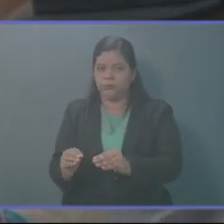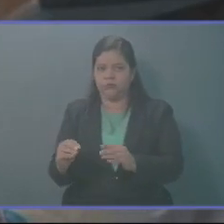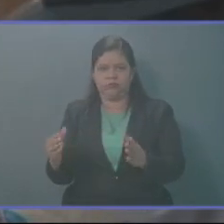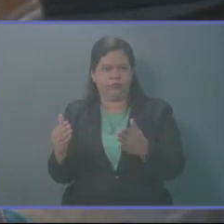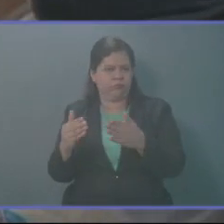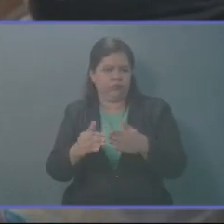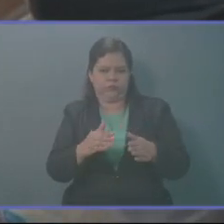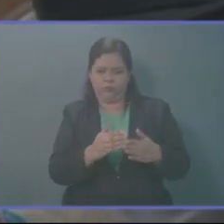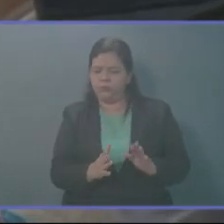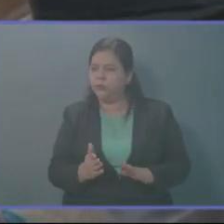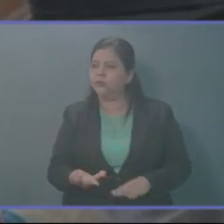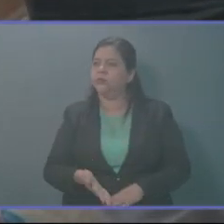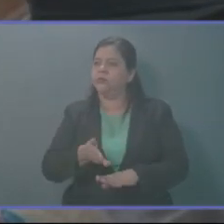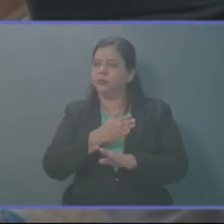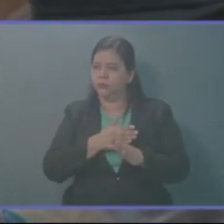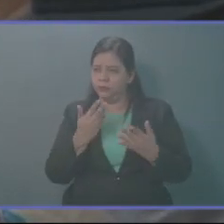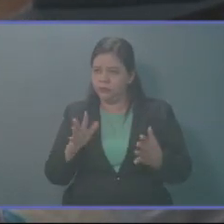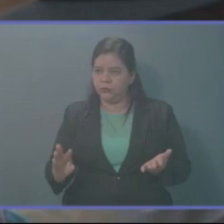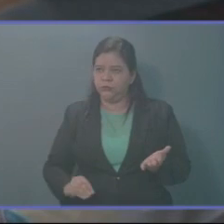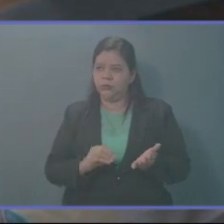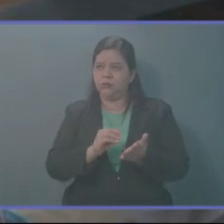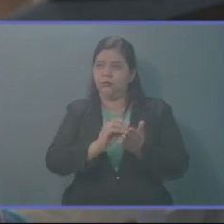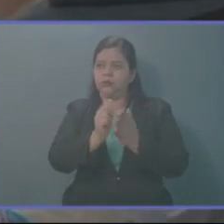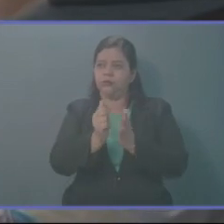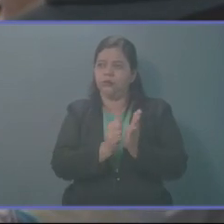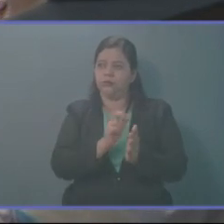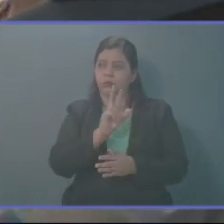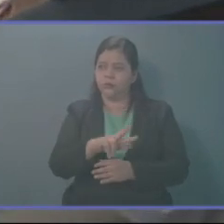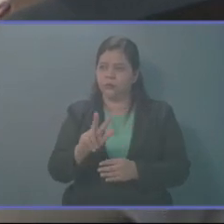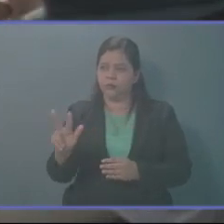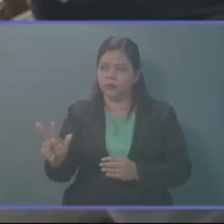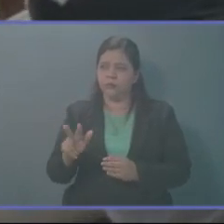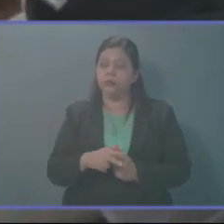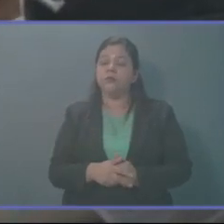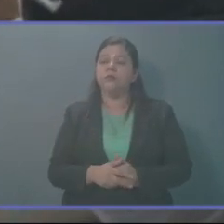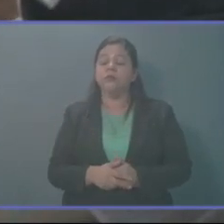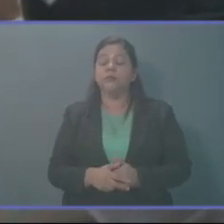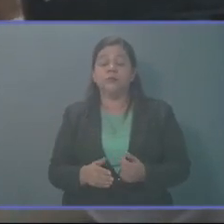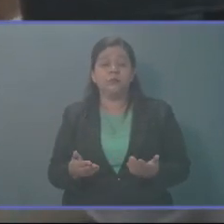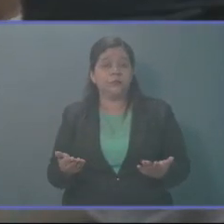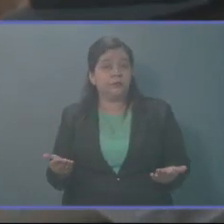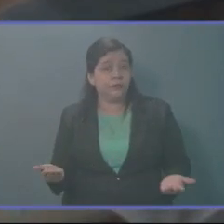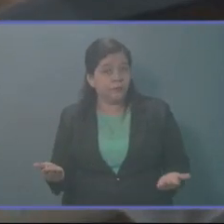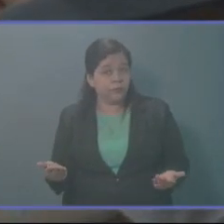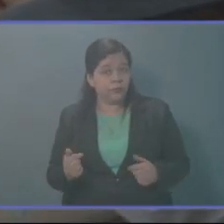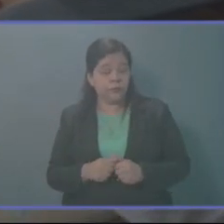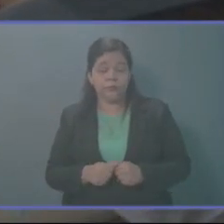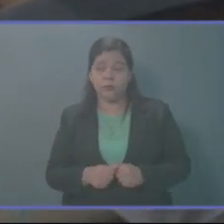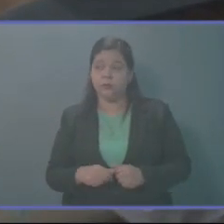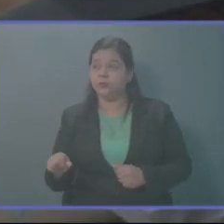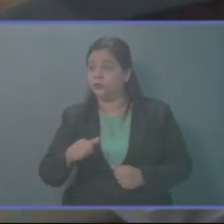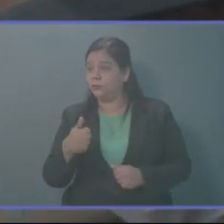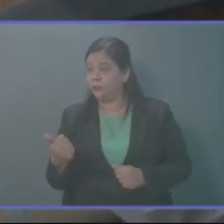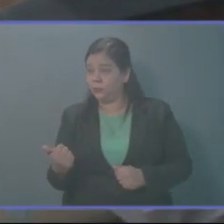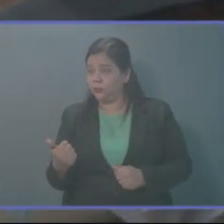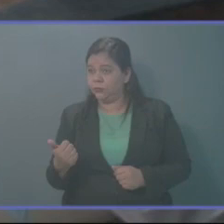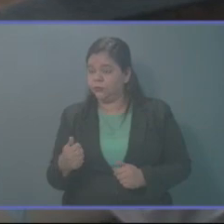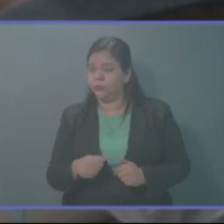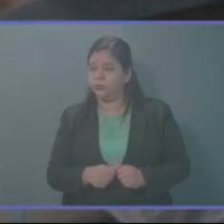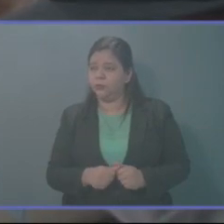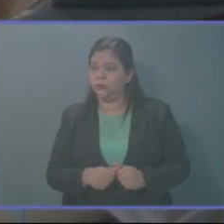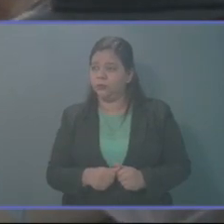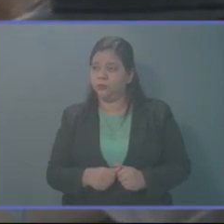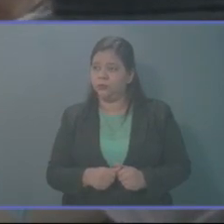contrario de donde está estipulado en el artículo 33. Pero además tiene otra